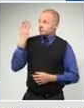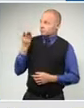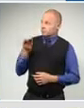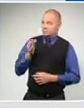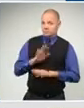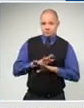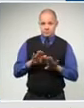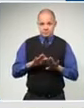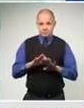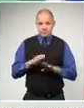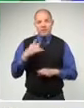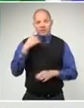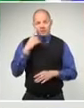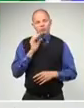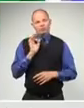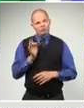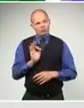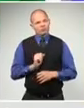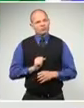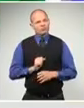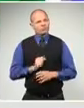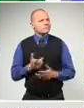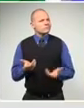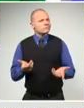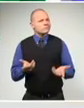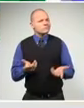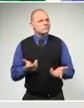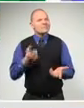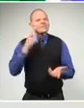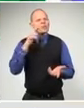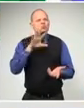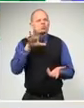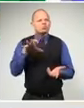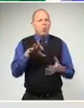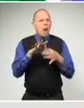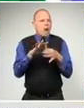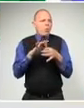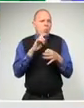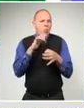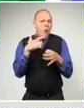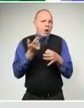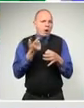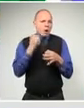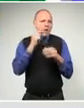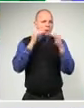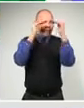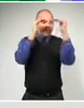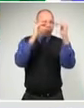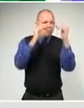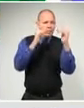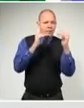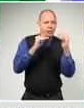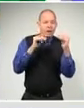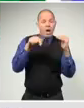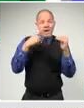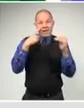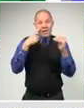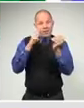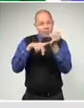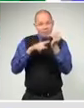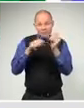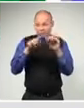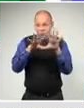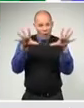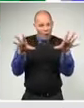se da cuenta de realmente dónde tenemos, primero, que tenemos transmisión en todo el país,